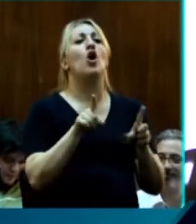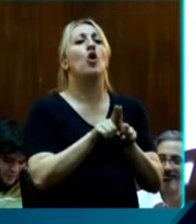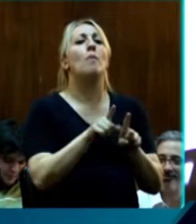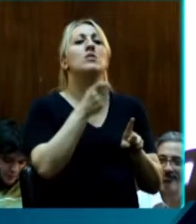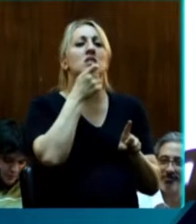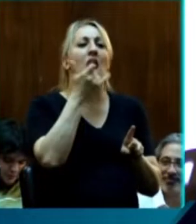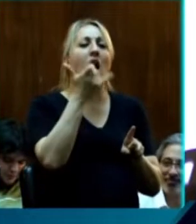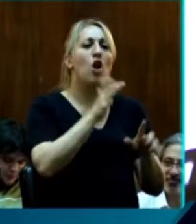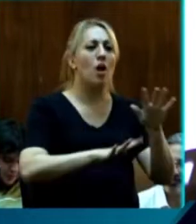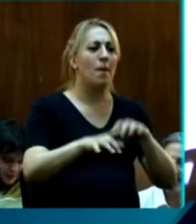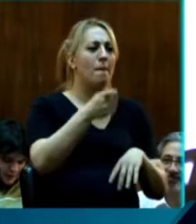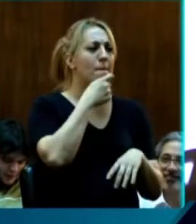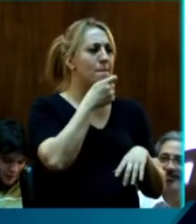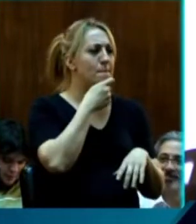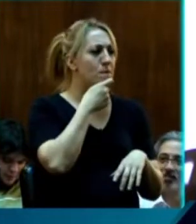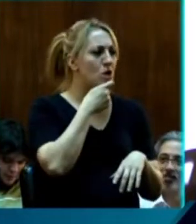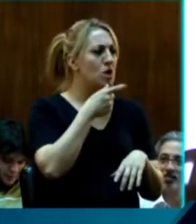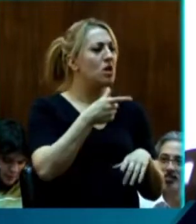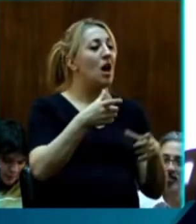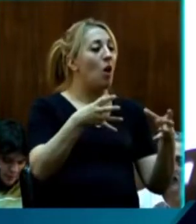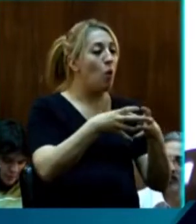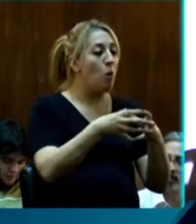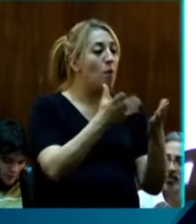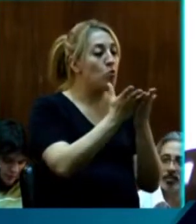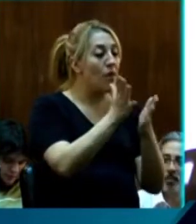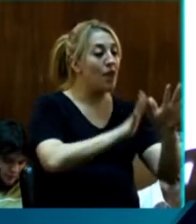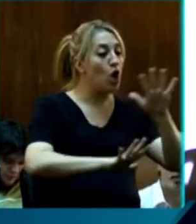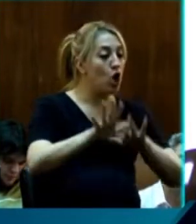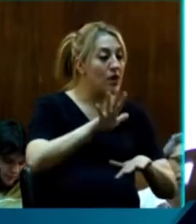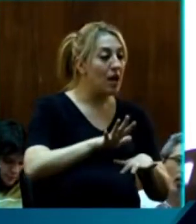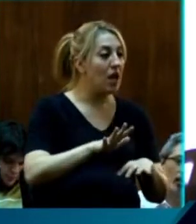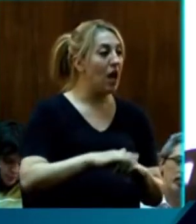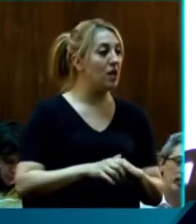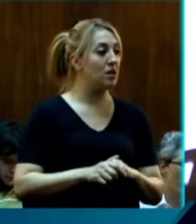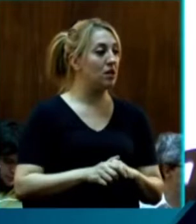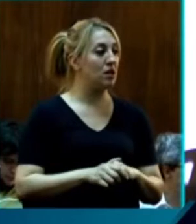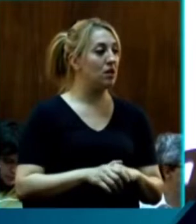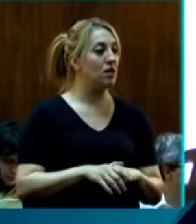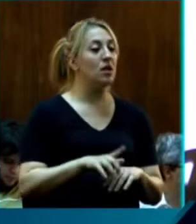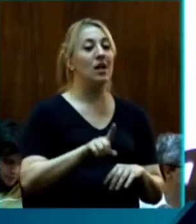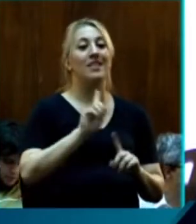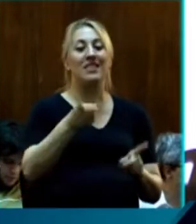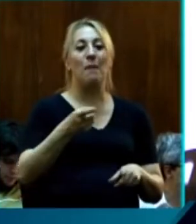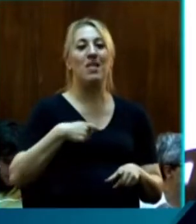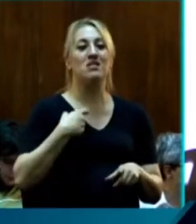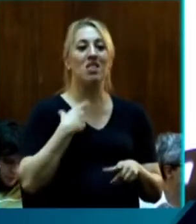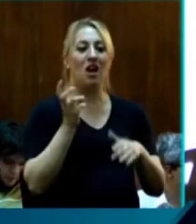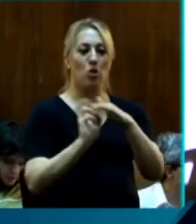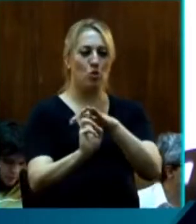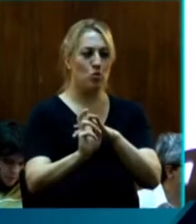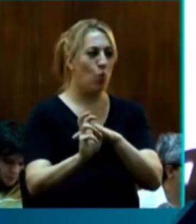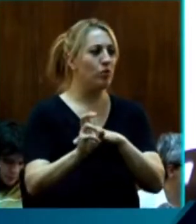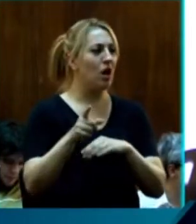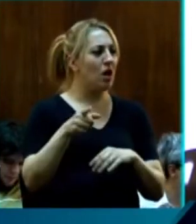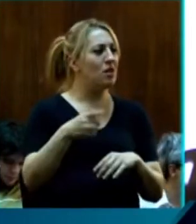organizada. Por ejemplo, un centro de estudiantes que se organiza, venimos recién de un juicio al sindicato del subte. Y mire qué